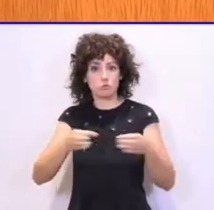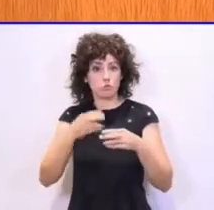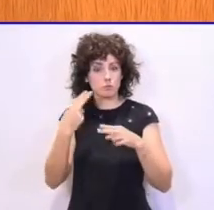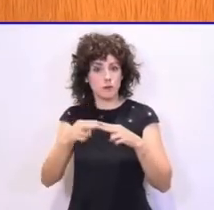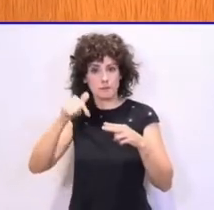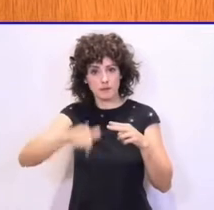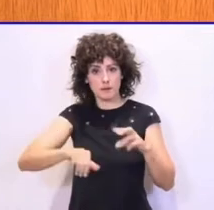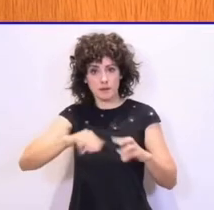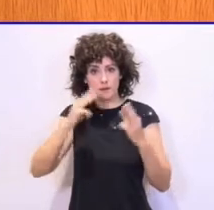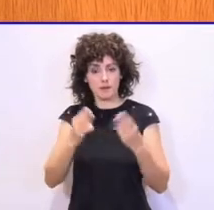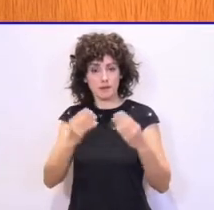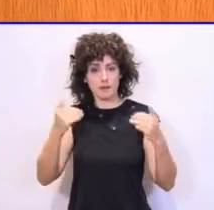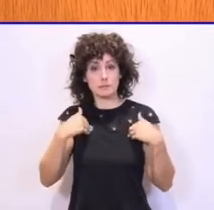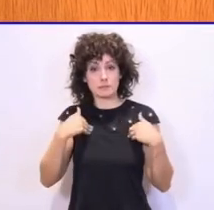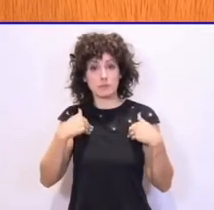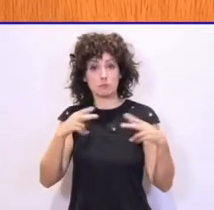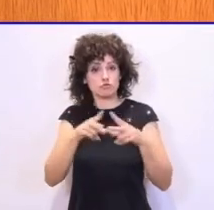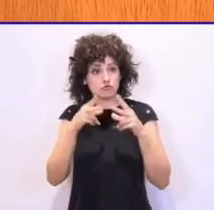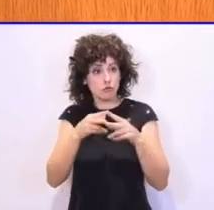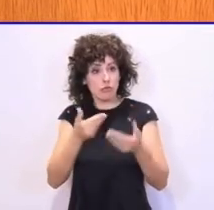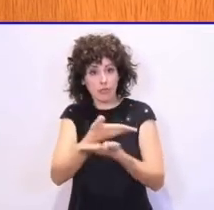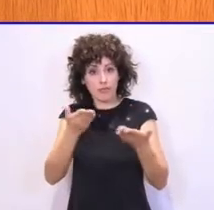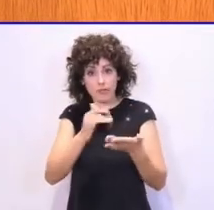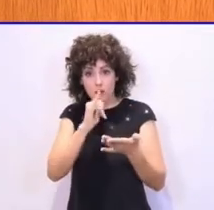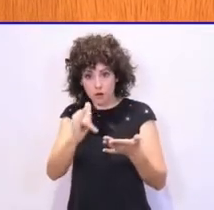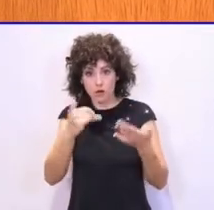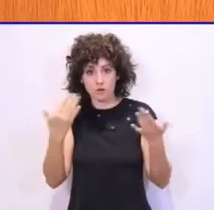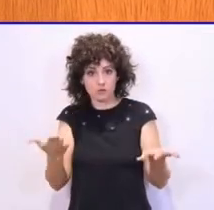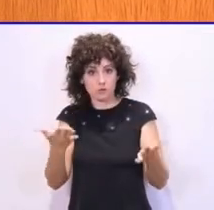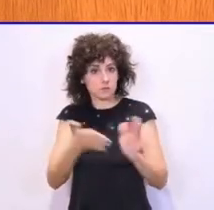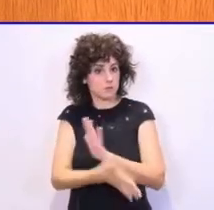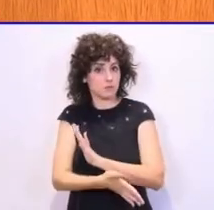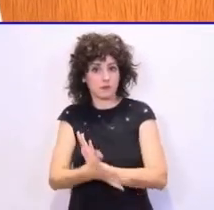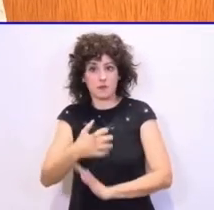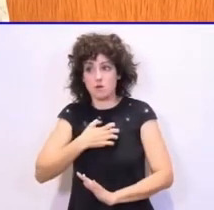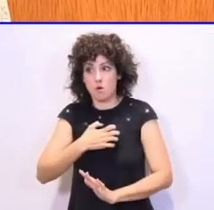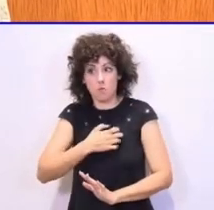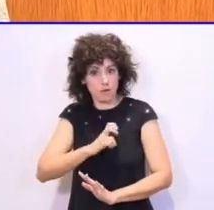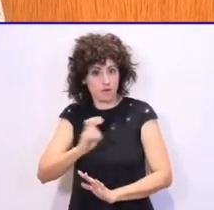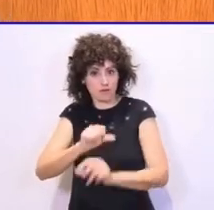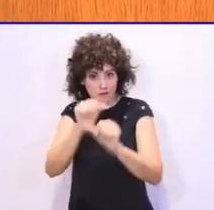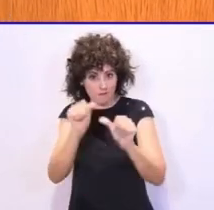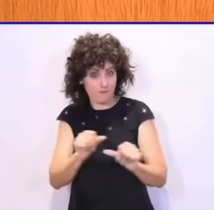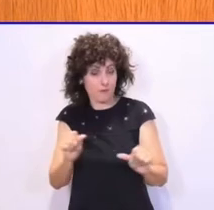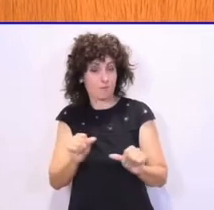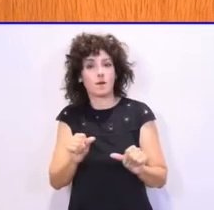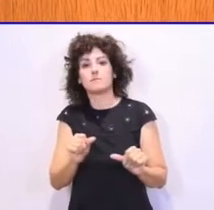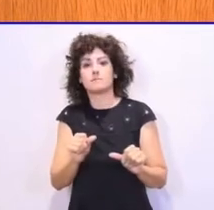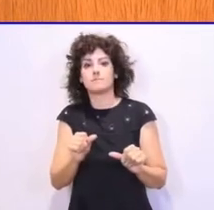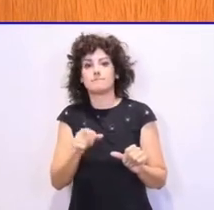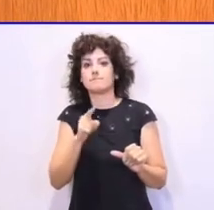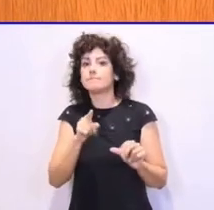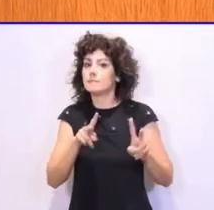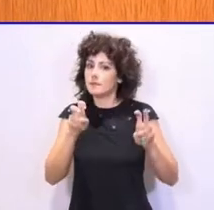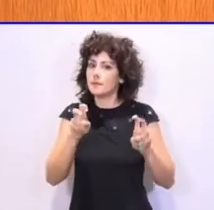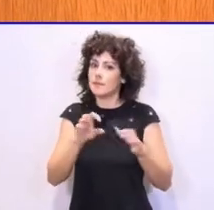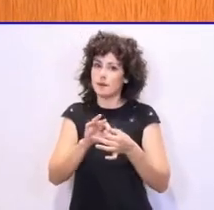cámara que representamos a la sociedad riojana por tanto no podía ser de otra manera con respecto a esta